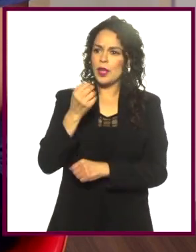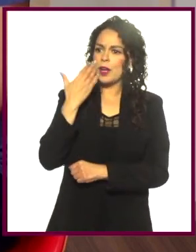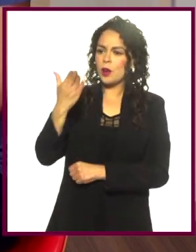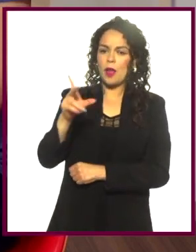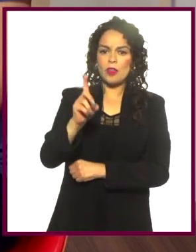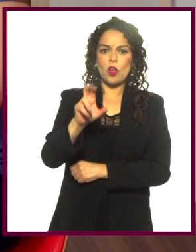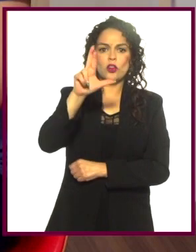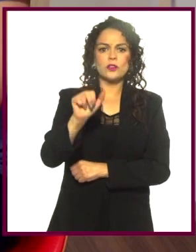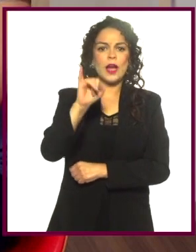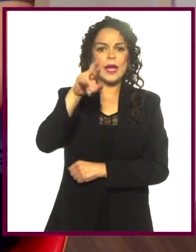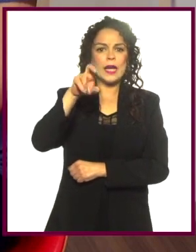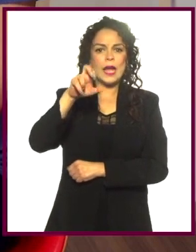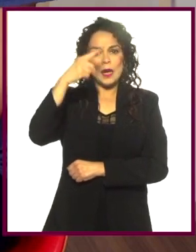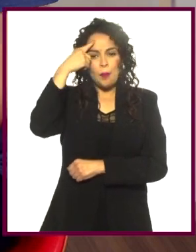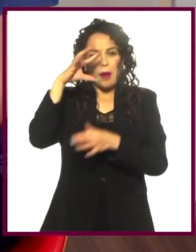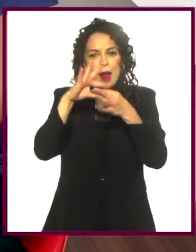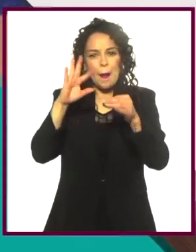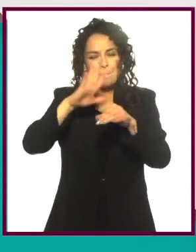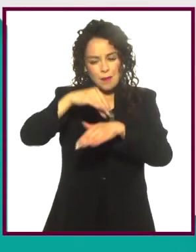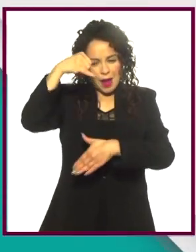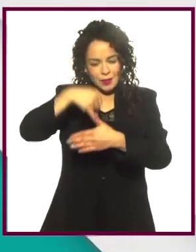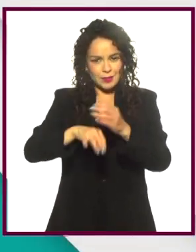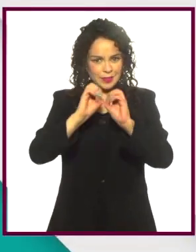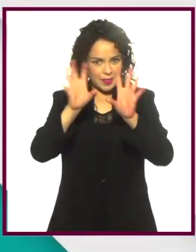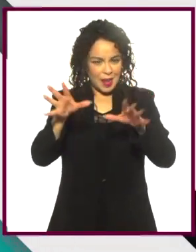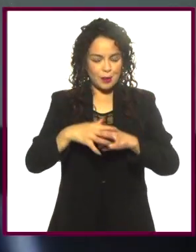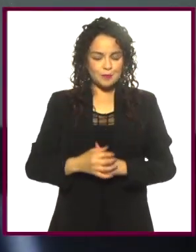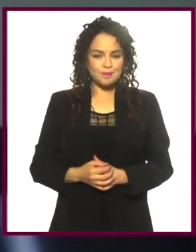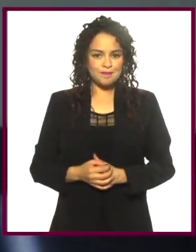doctora Irene García Rubio que nos lo aclare?